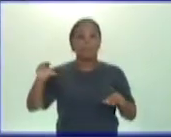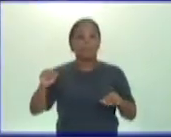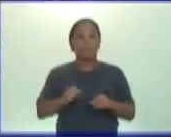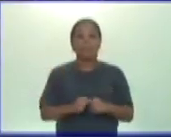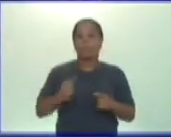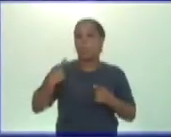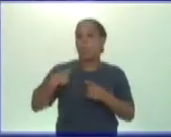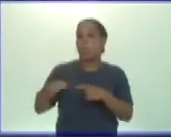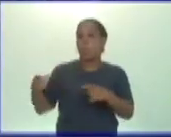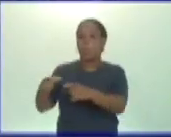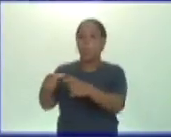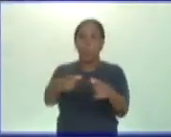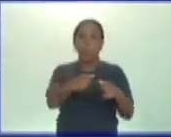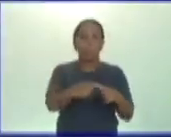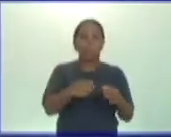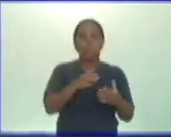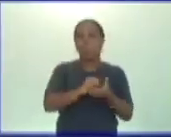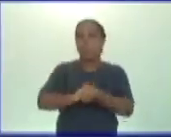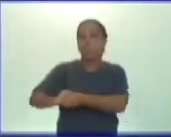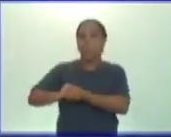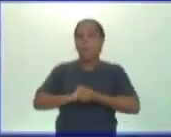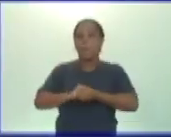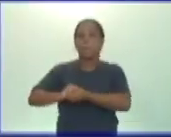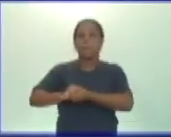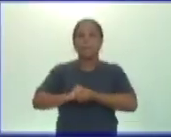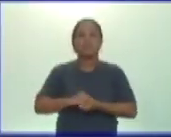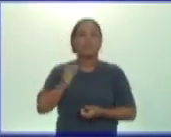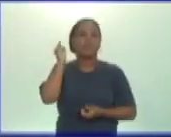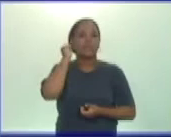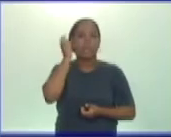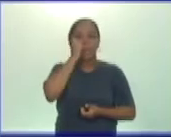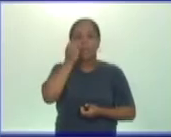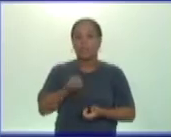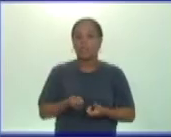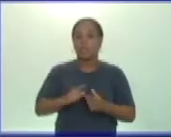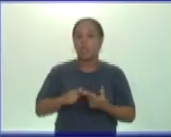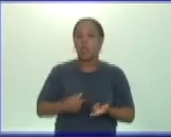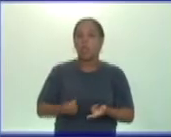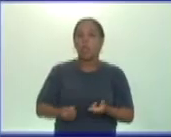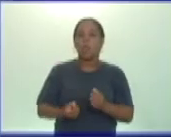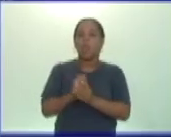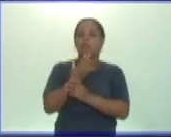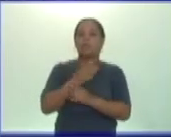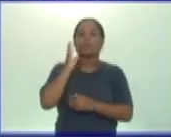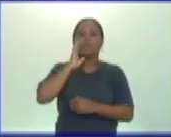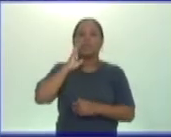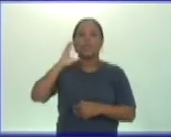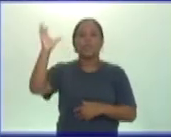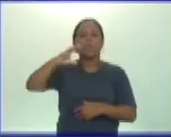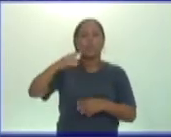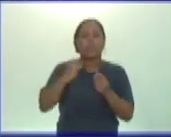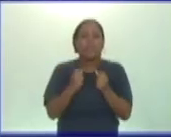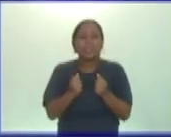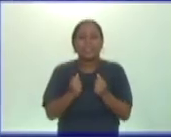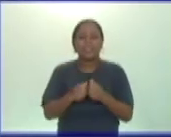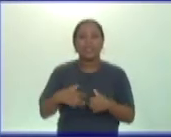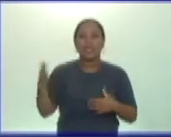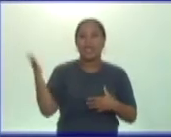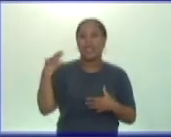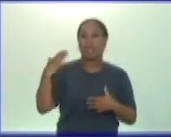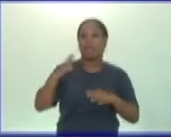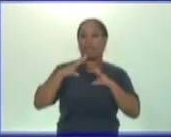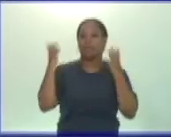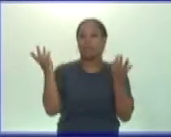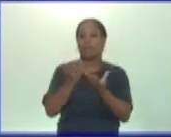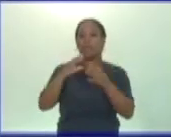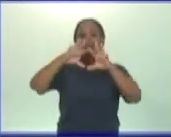compañeros y compañeras sobre temas como fuentes contaminantes, lluvia ácida, deforestación, calentamiento global, capa